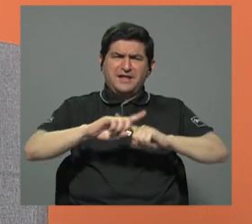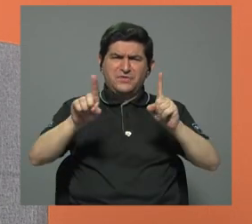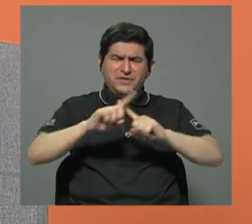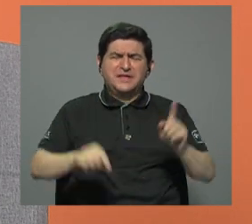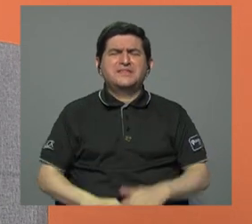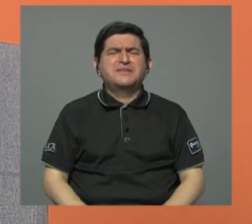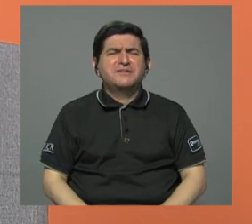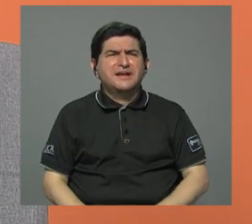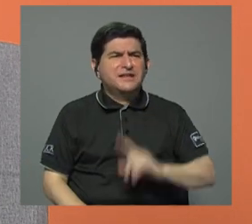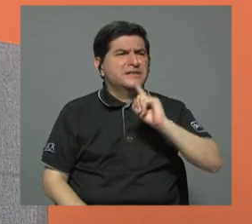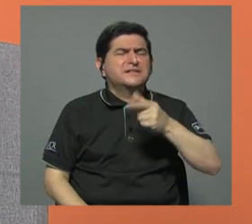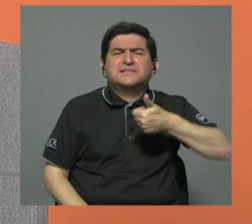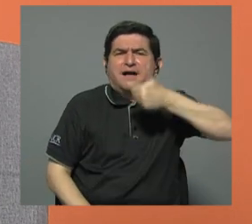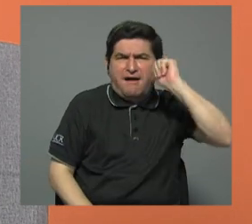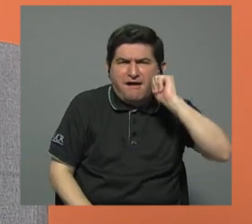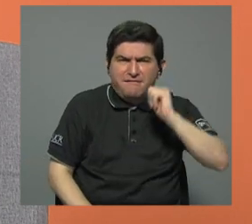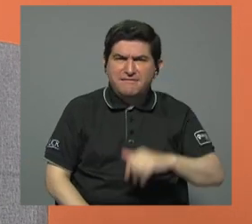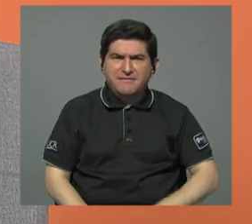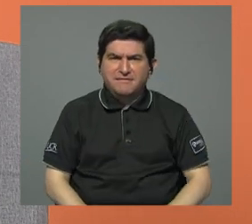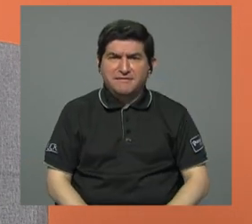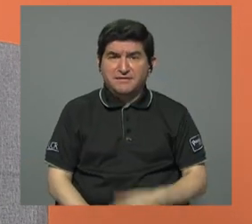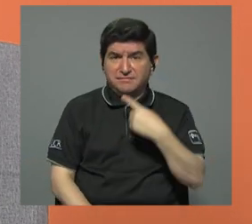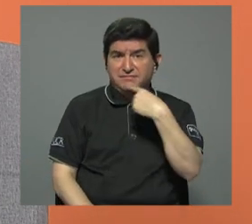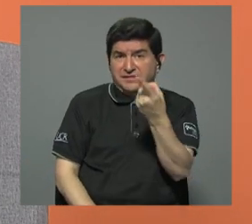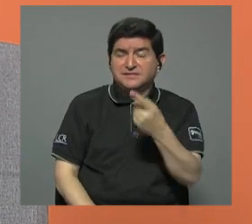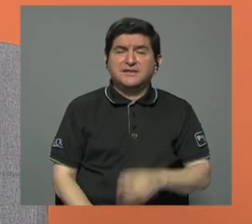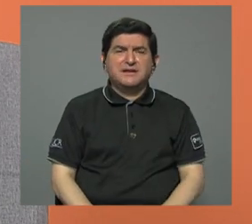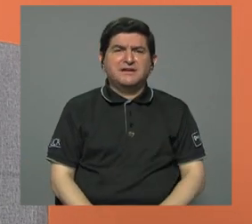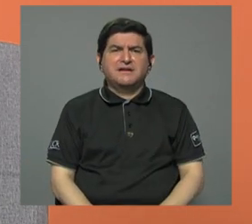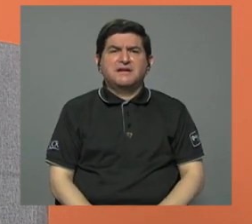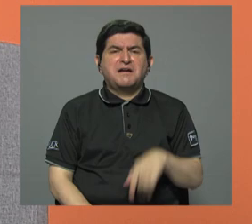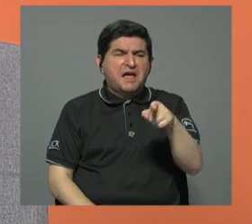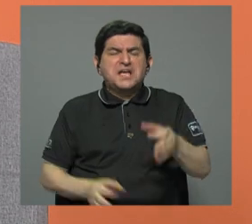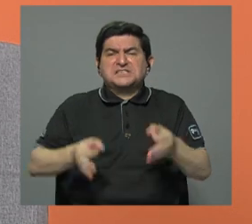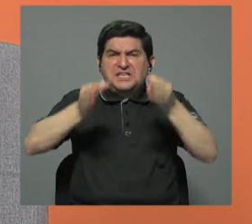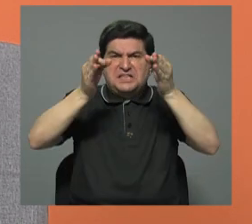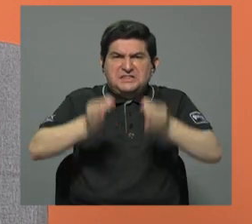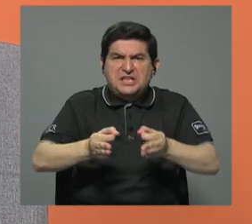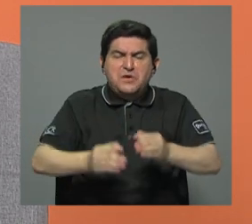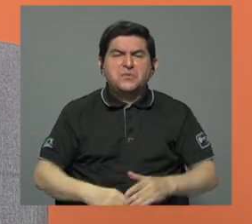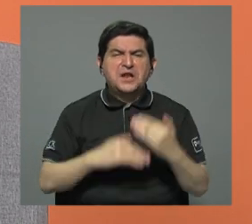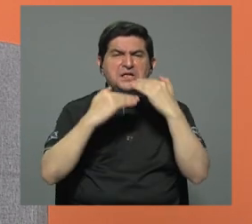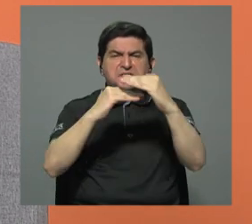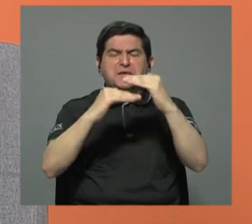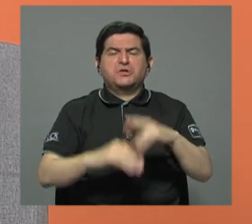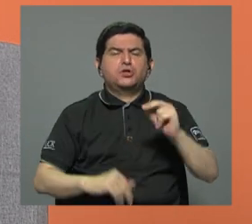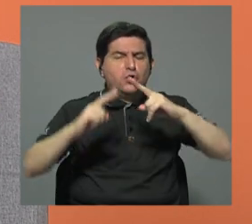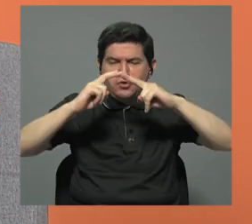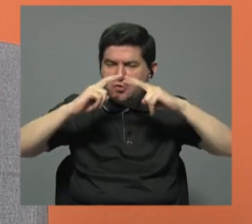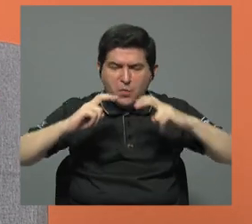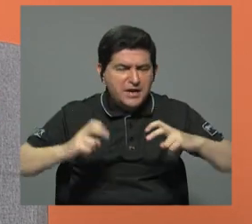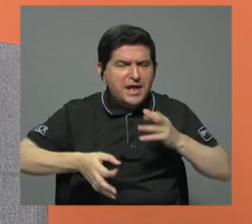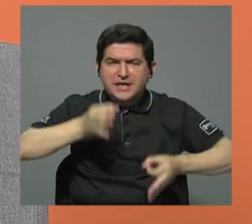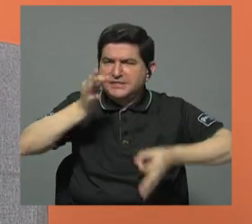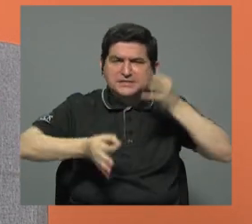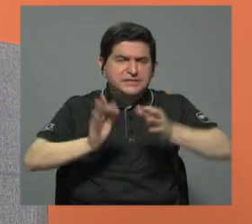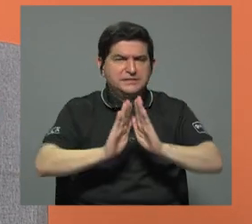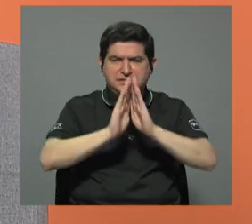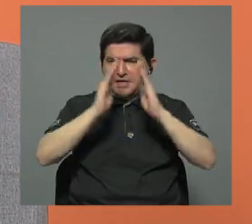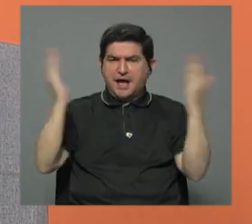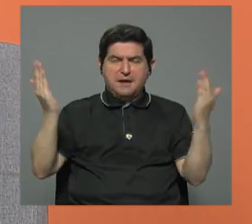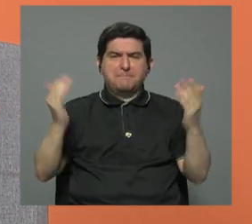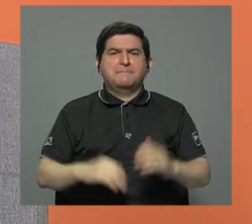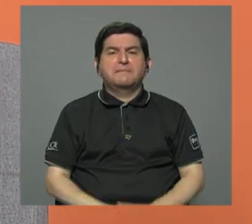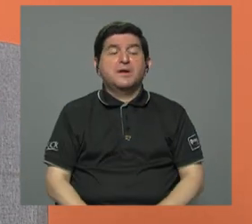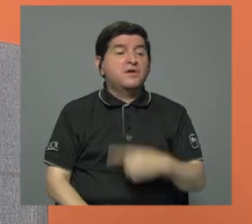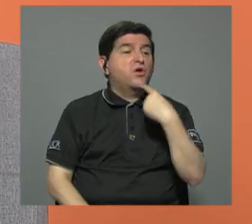del día de ayer indicó que básicamente el tribunal se limitó y no hizo un análisis jurídico amplio, básicamente tomó